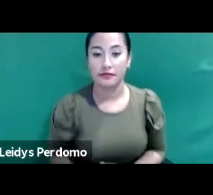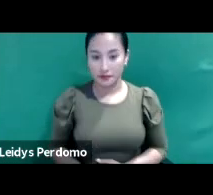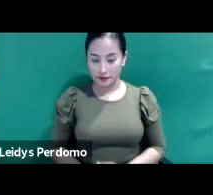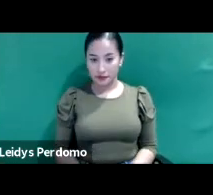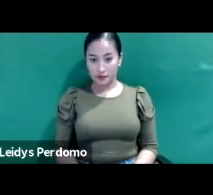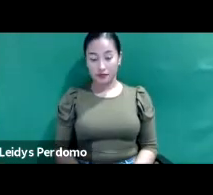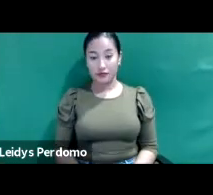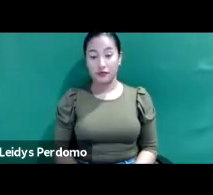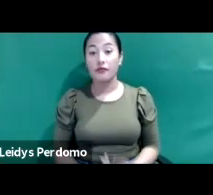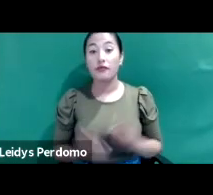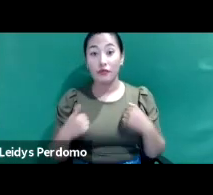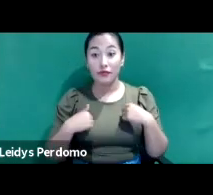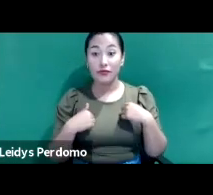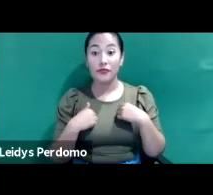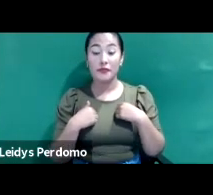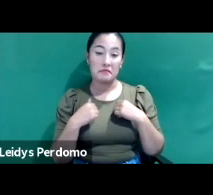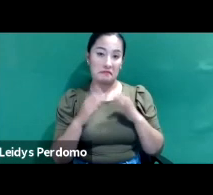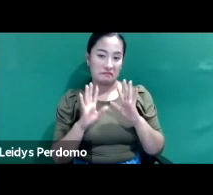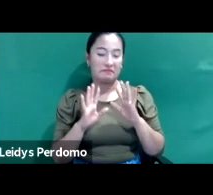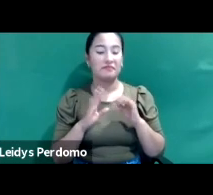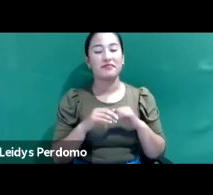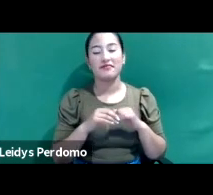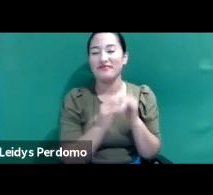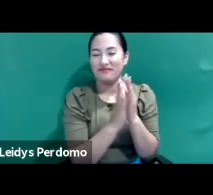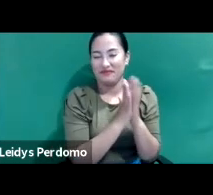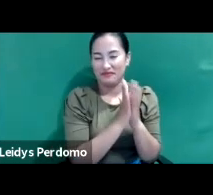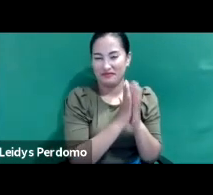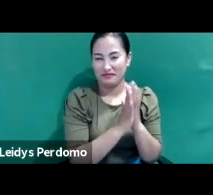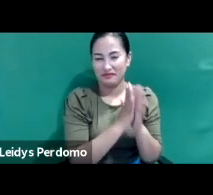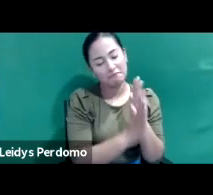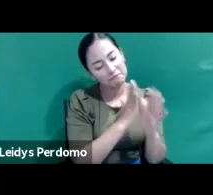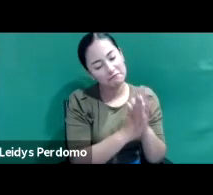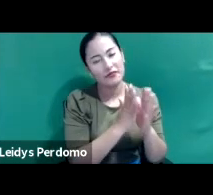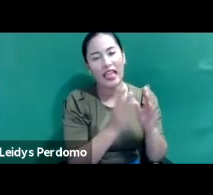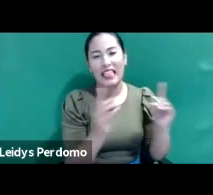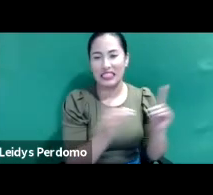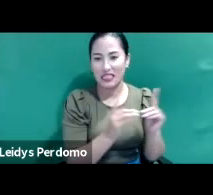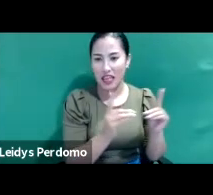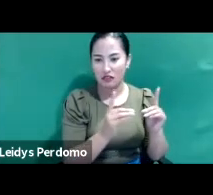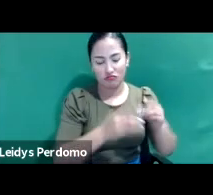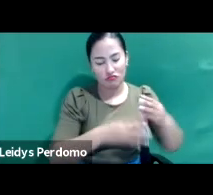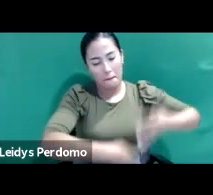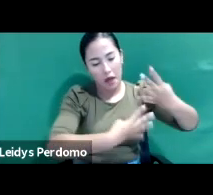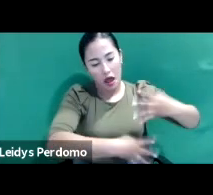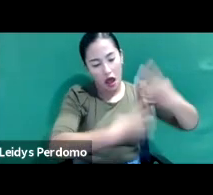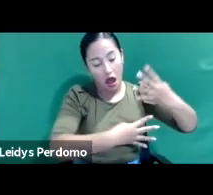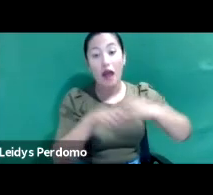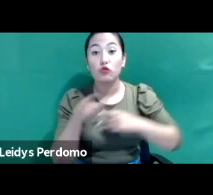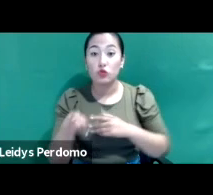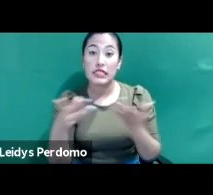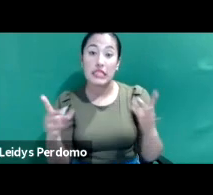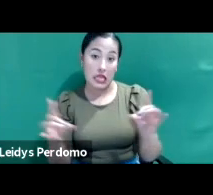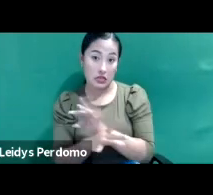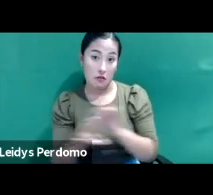yo estuve revisando un poco la base de datos. Igualmente ustedes tienen acceso en este momento al chat y me gustaría